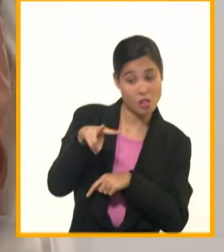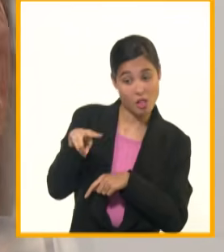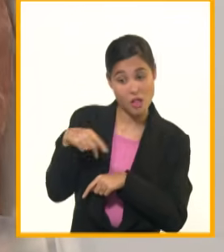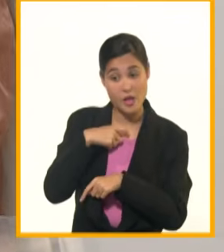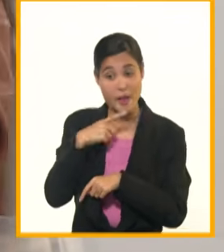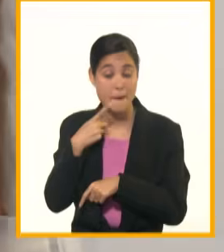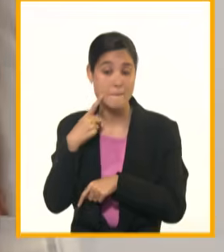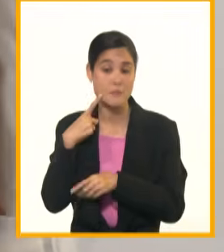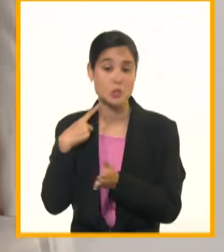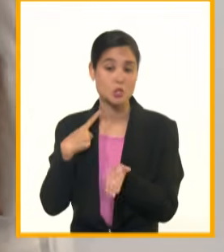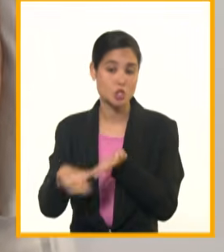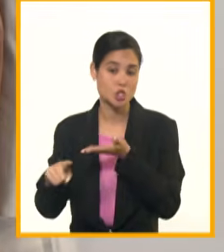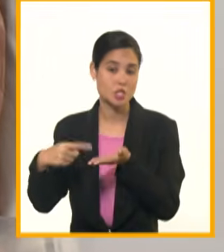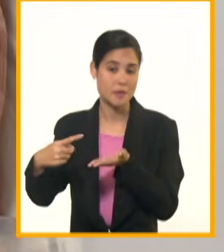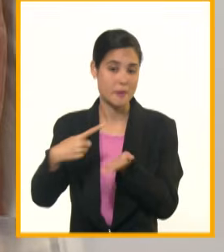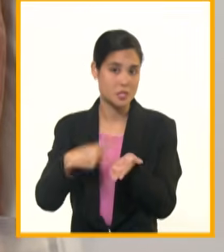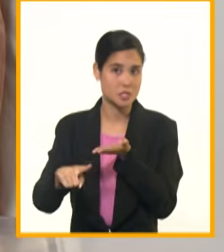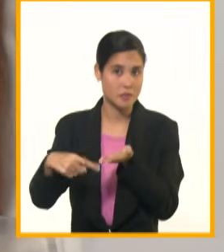visitas